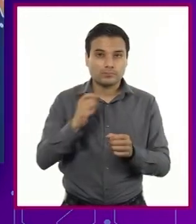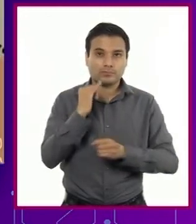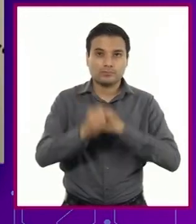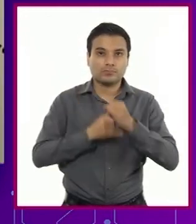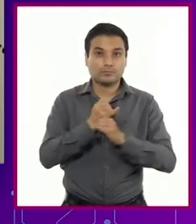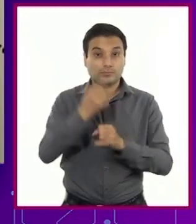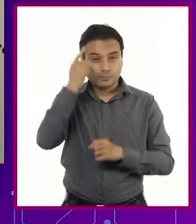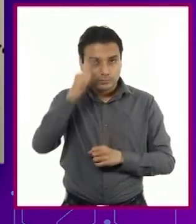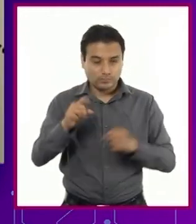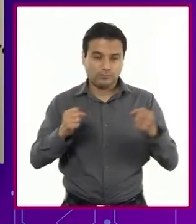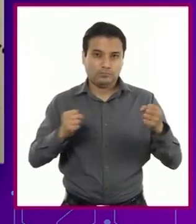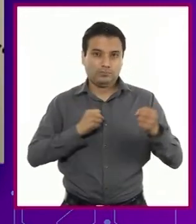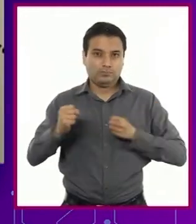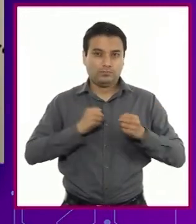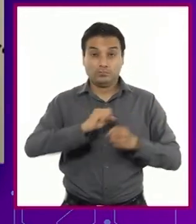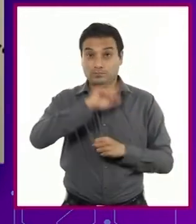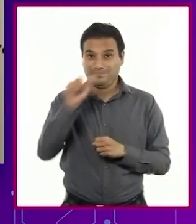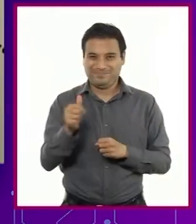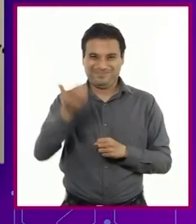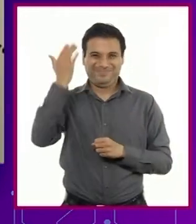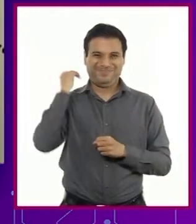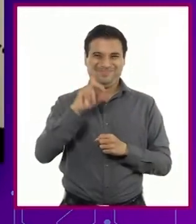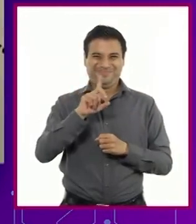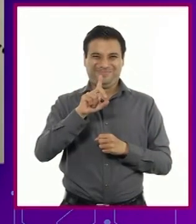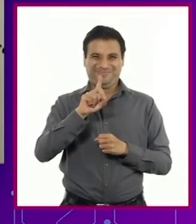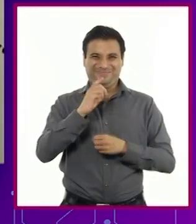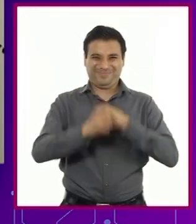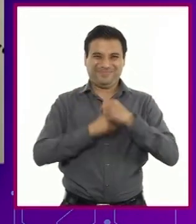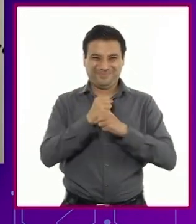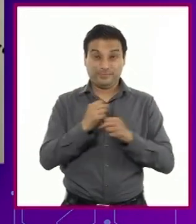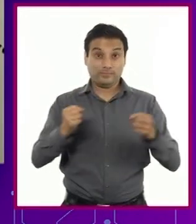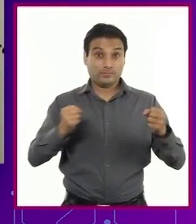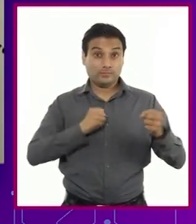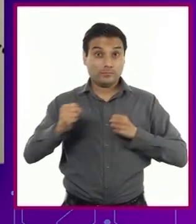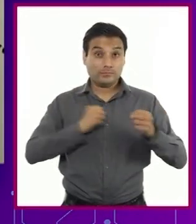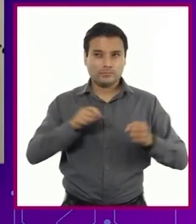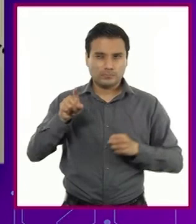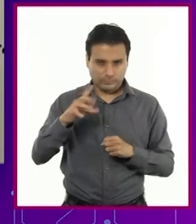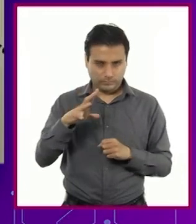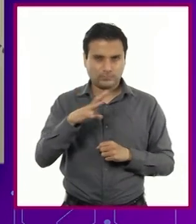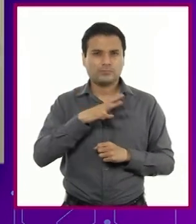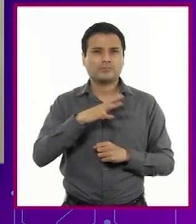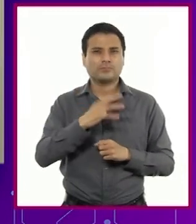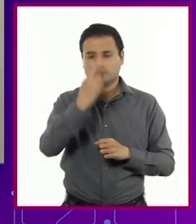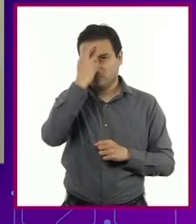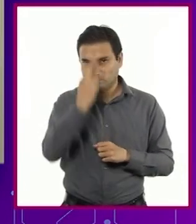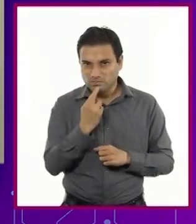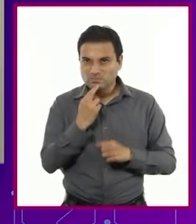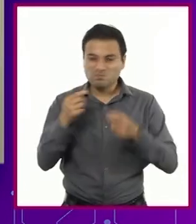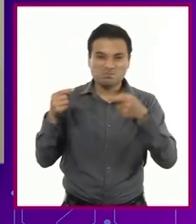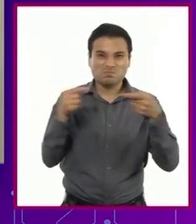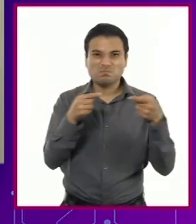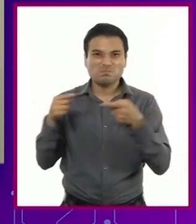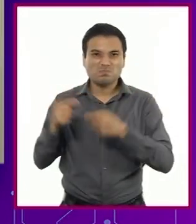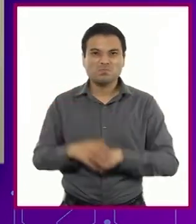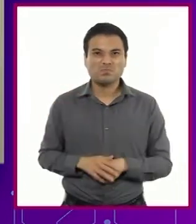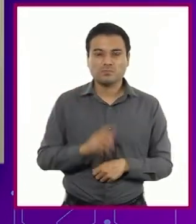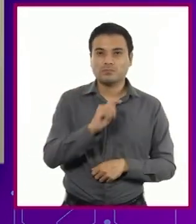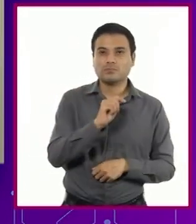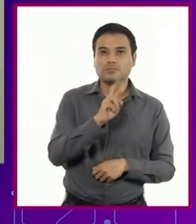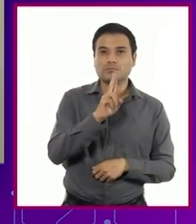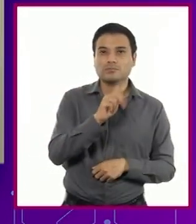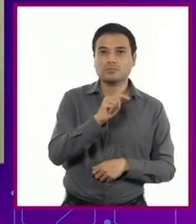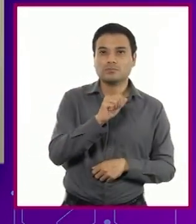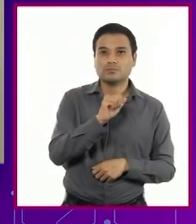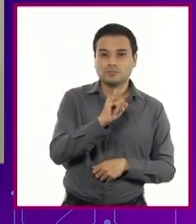Ruanda. Desde 3 décadas atrás, en Ruanda, existían conflictos étnicos entre las etnias Tutsi y